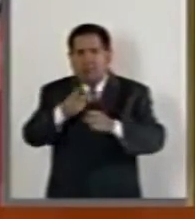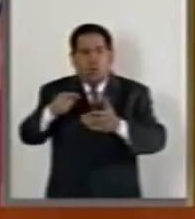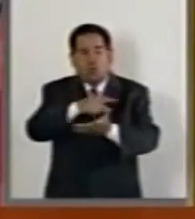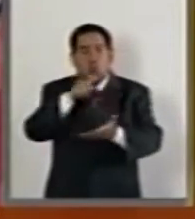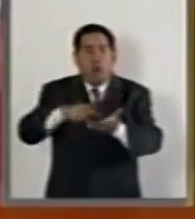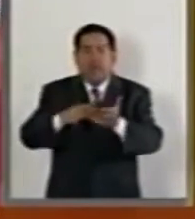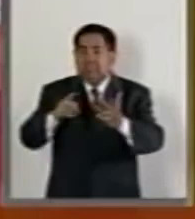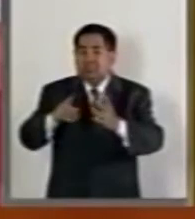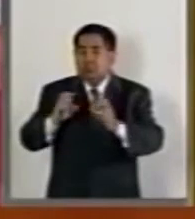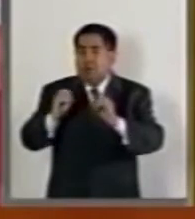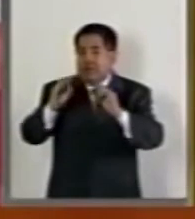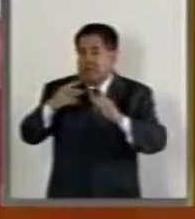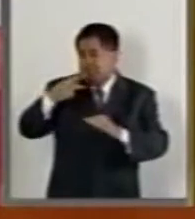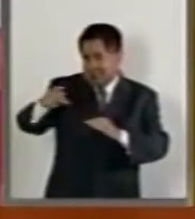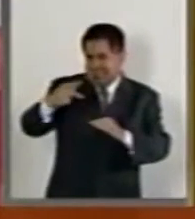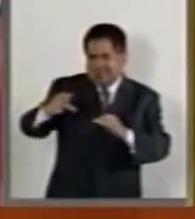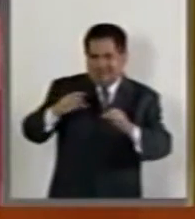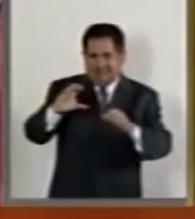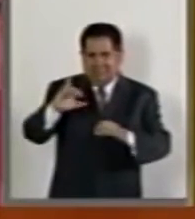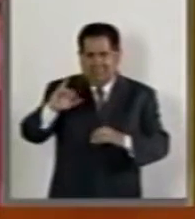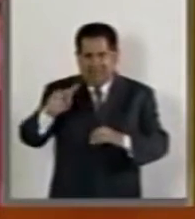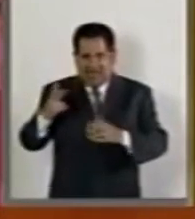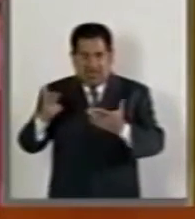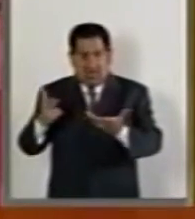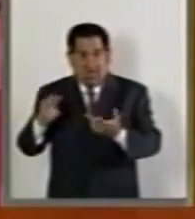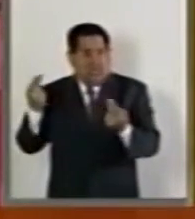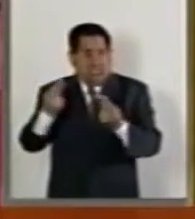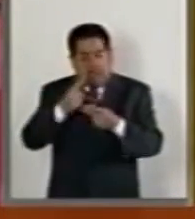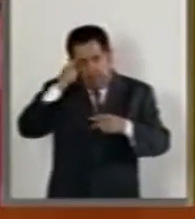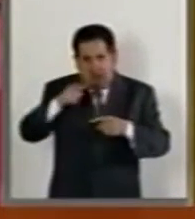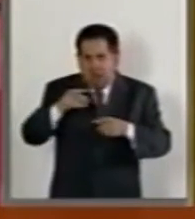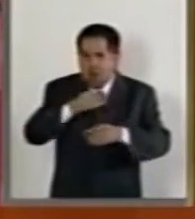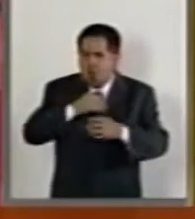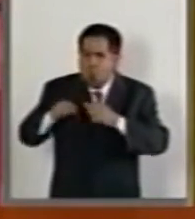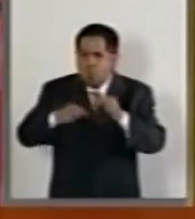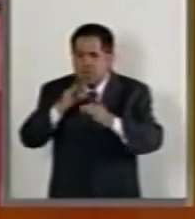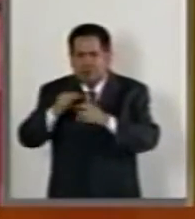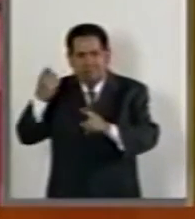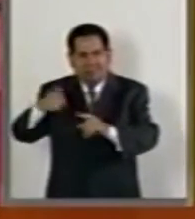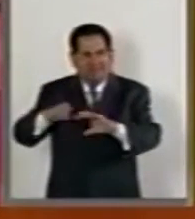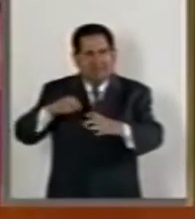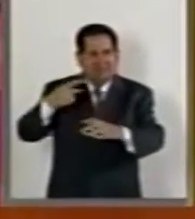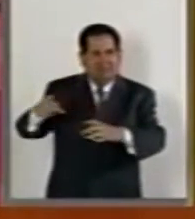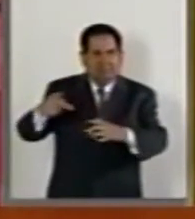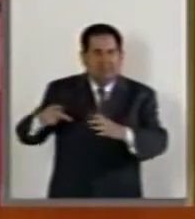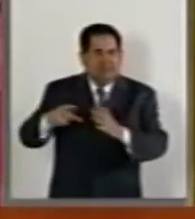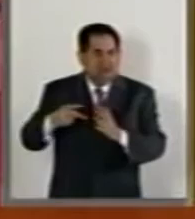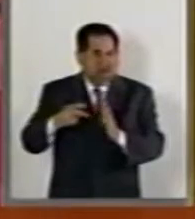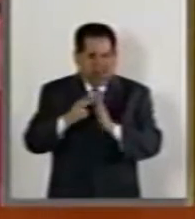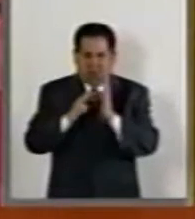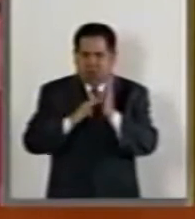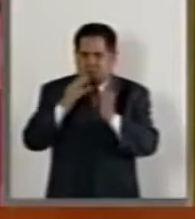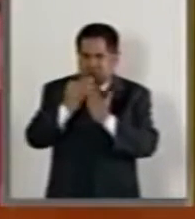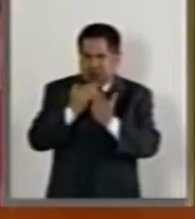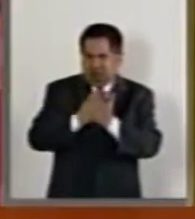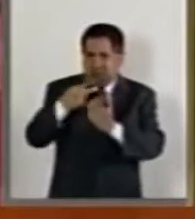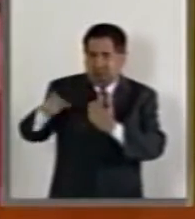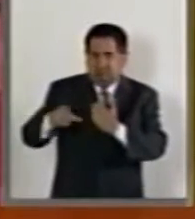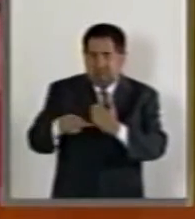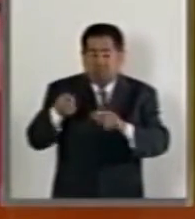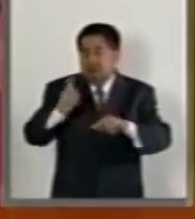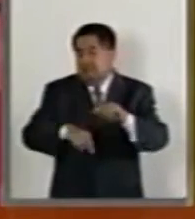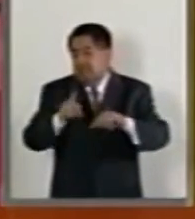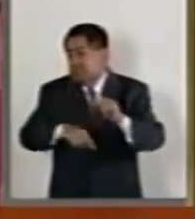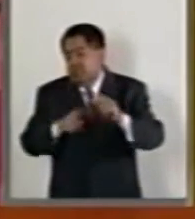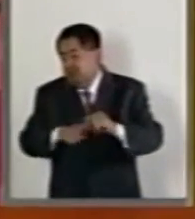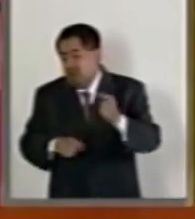esenciales que son indispensables para el cumplimiento del mandato de la propia Comisión Interamericana de